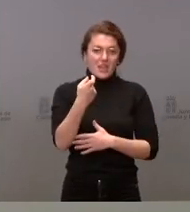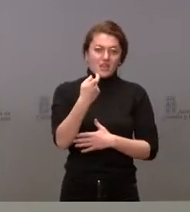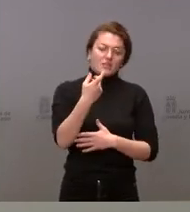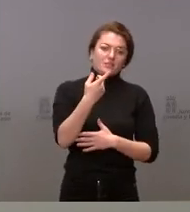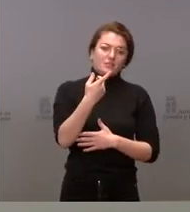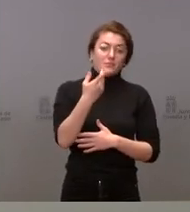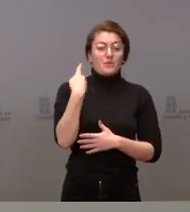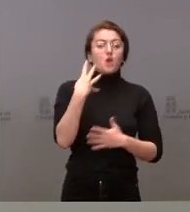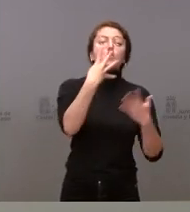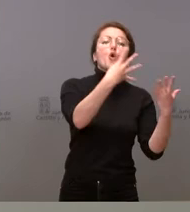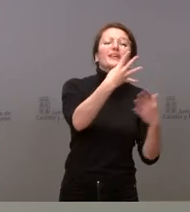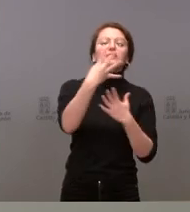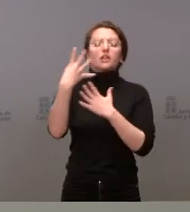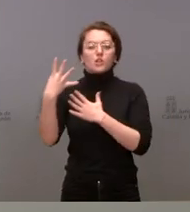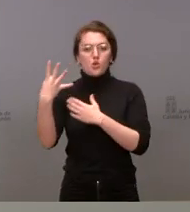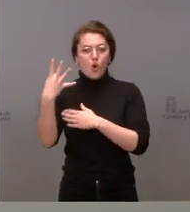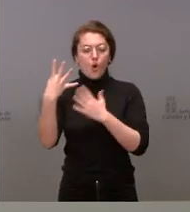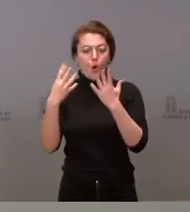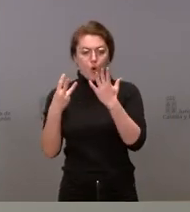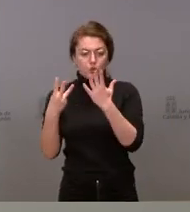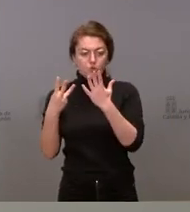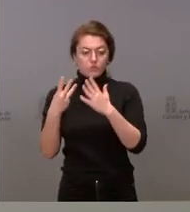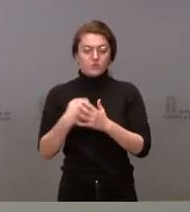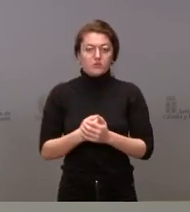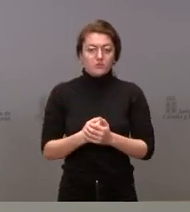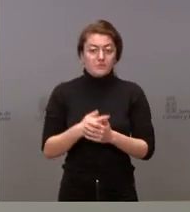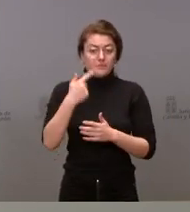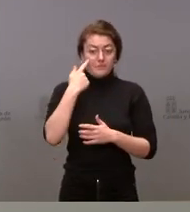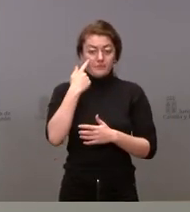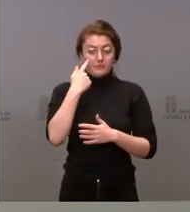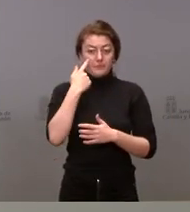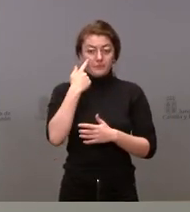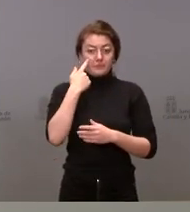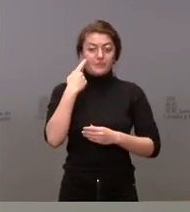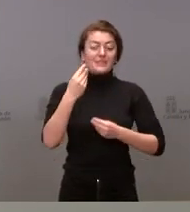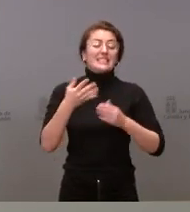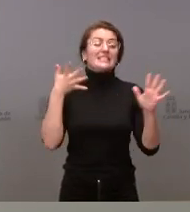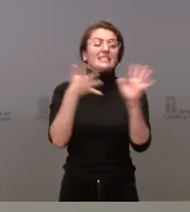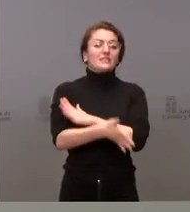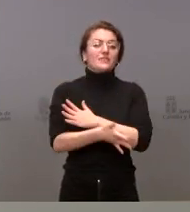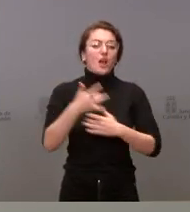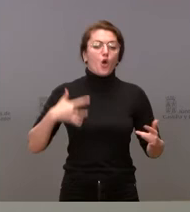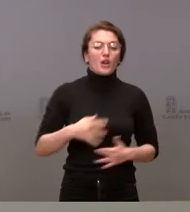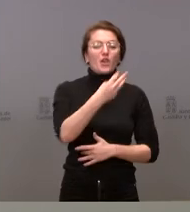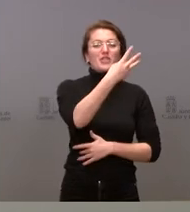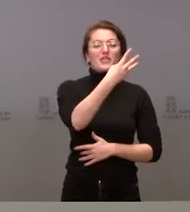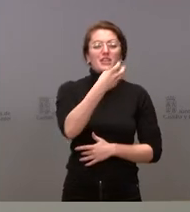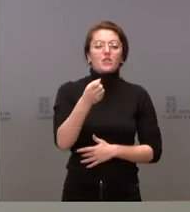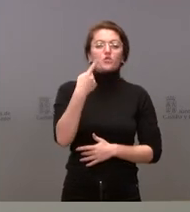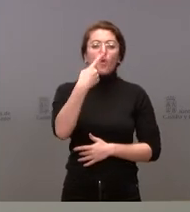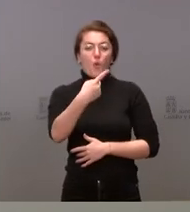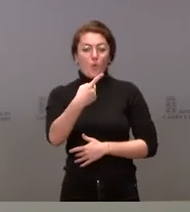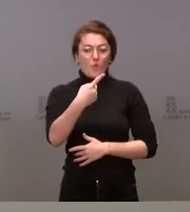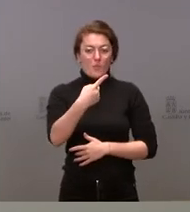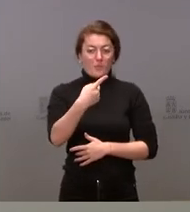86 del año anterior se han generado están supuesto una generación de 301 órganos frente a los 265 del